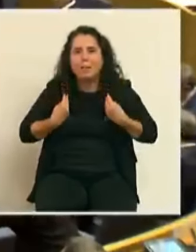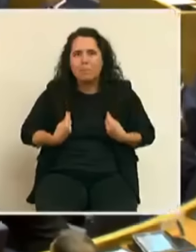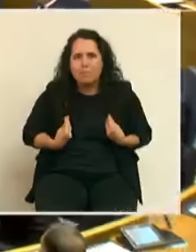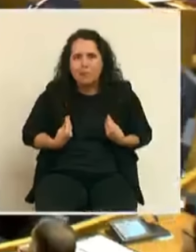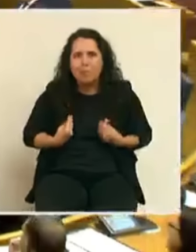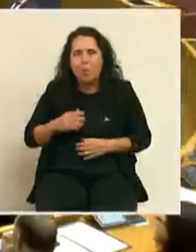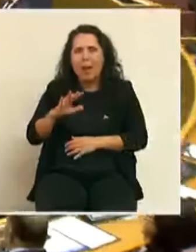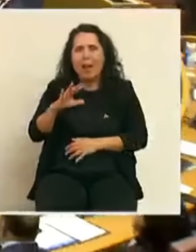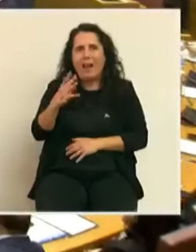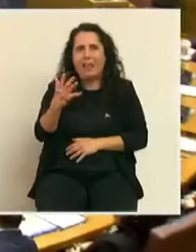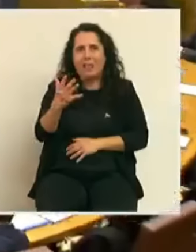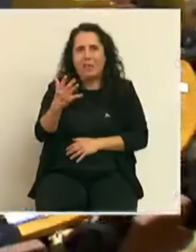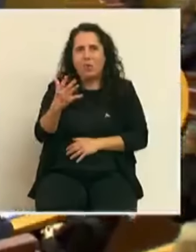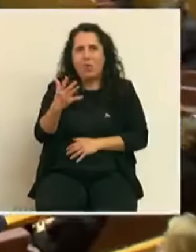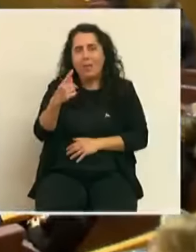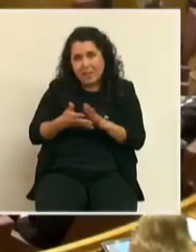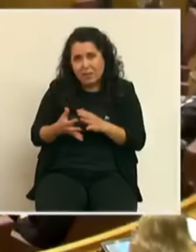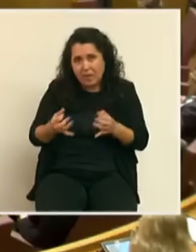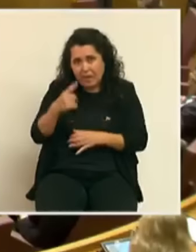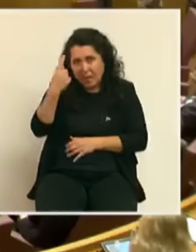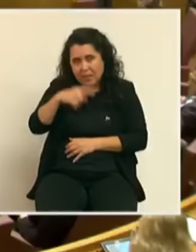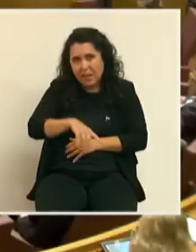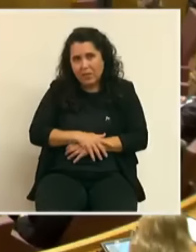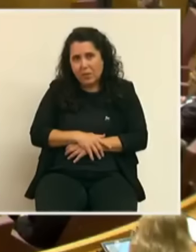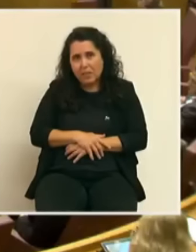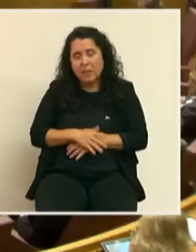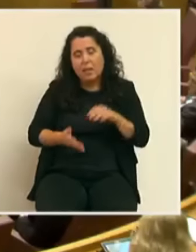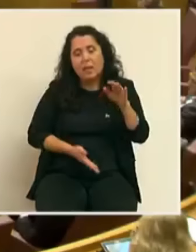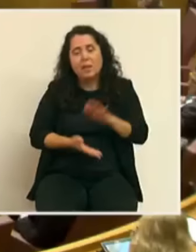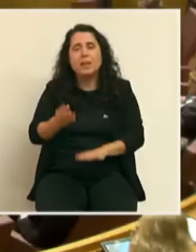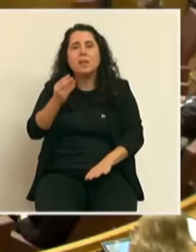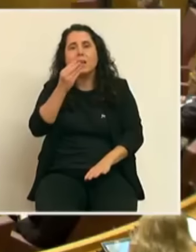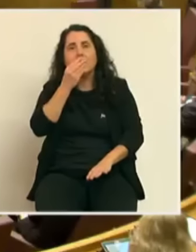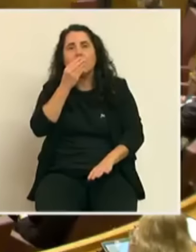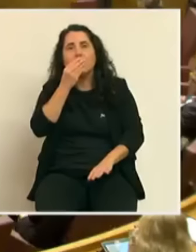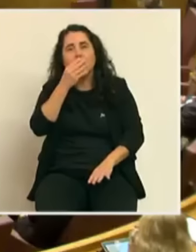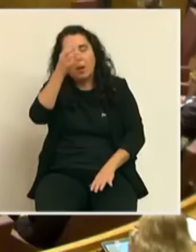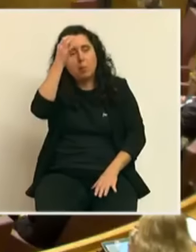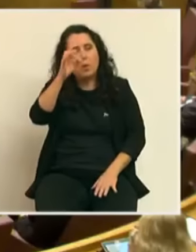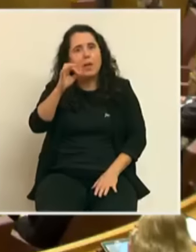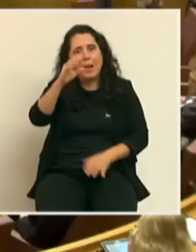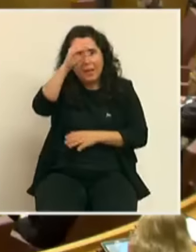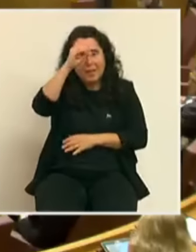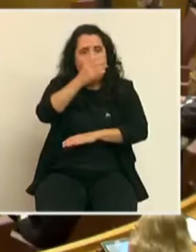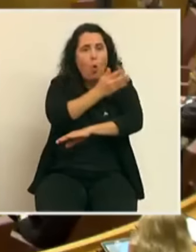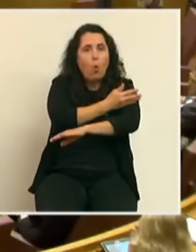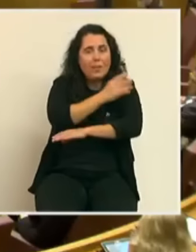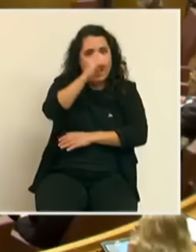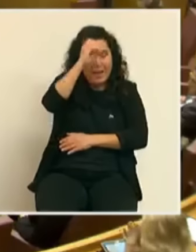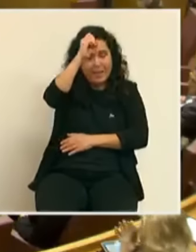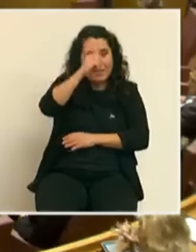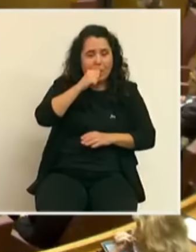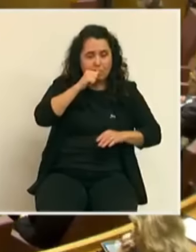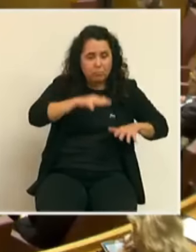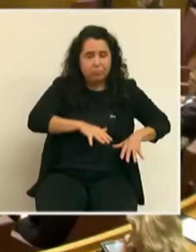a las 5. ¿Sabe lo que es greu? En el centro de dinar, tenemos que inundar Chiba y Utiel. ¿Sabe lo que es